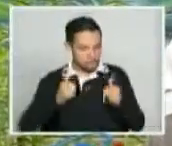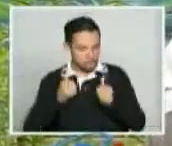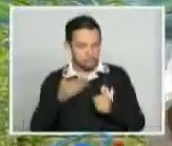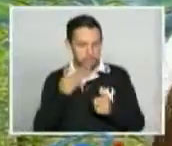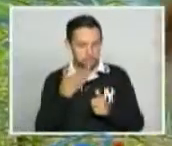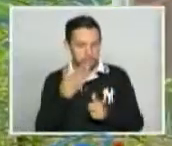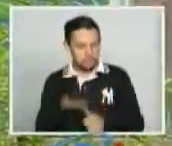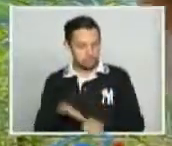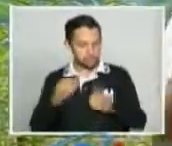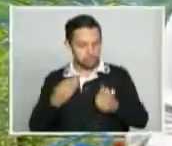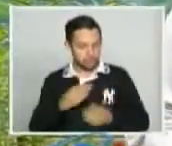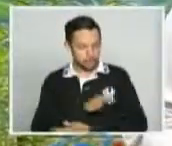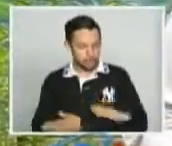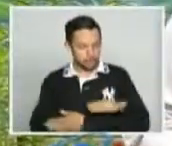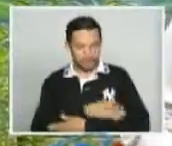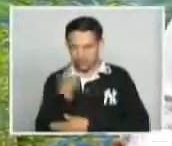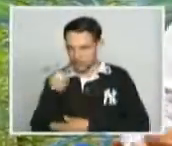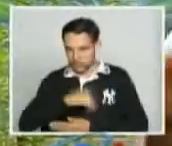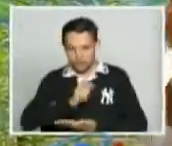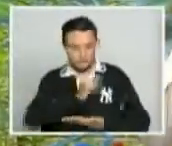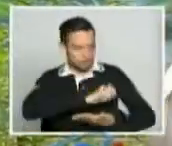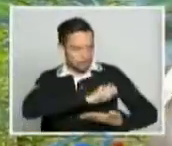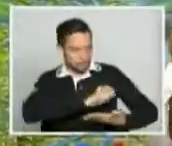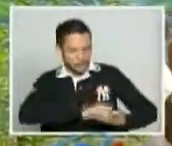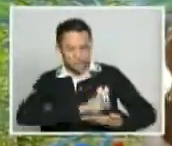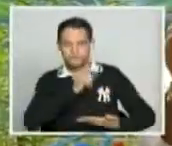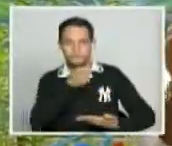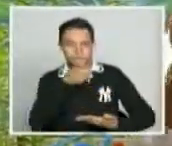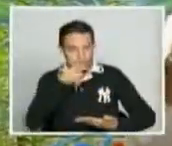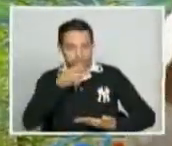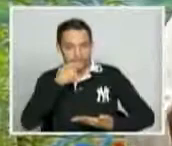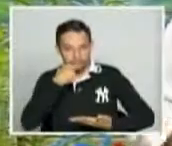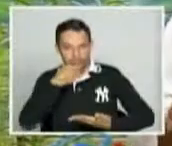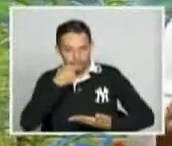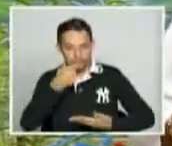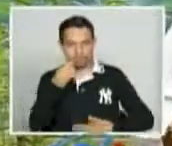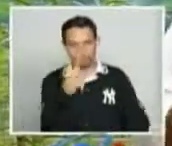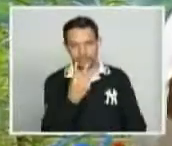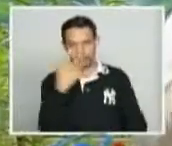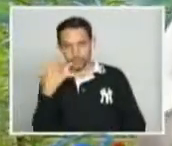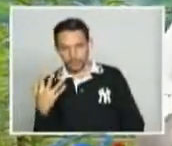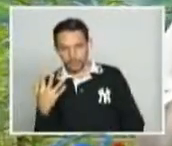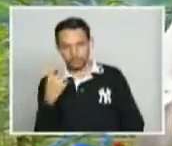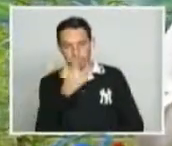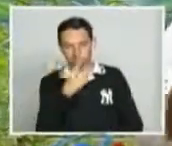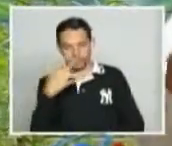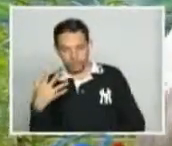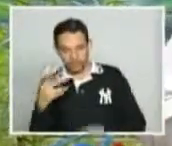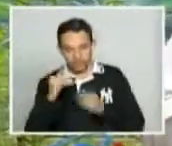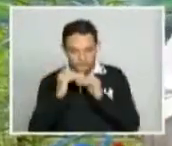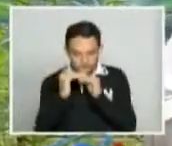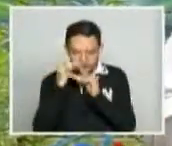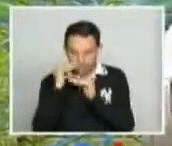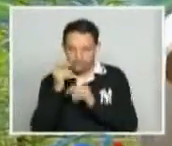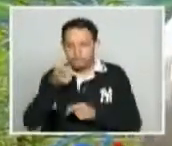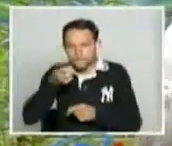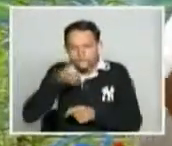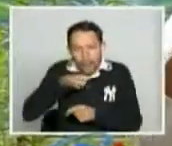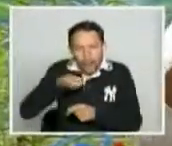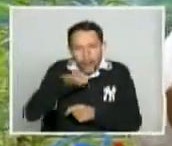queda tranquilo, ¿no? Ya le mandé el tratamiento como es, se va a tomar 25 microgramos diarios